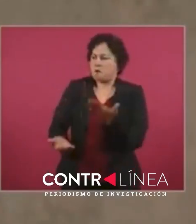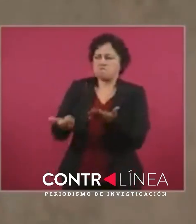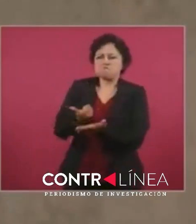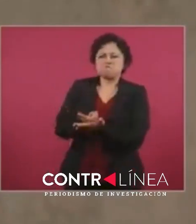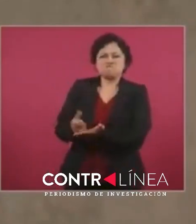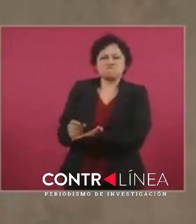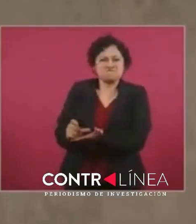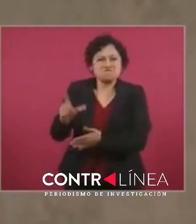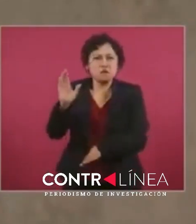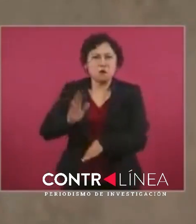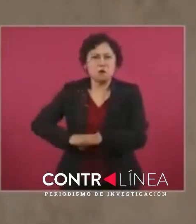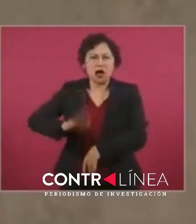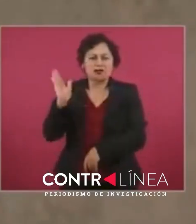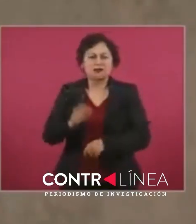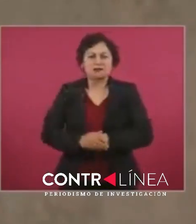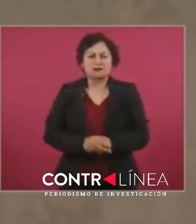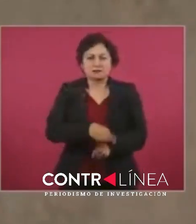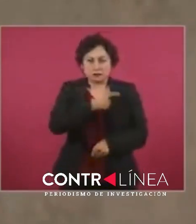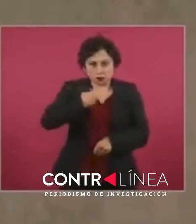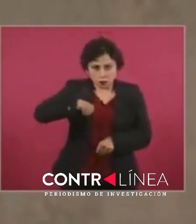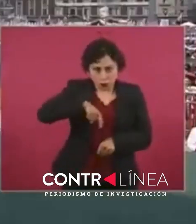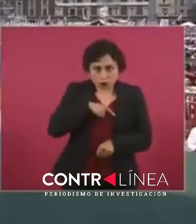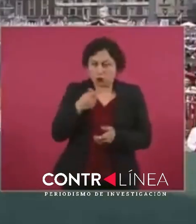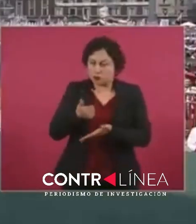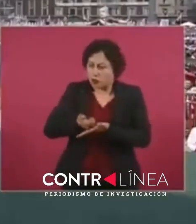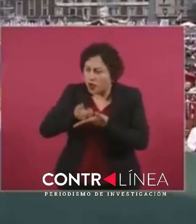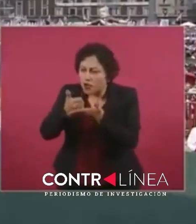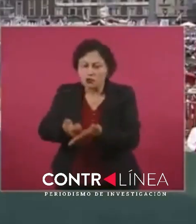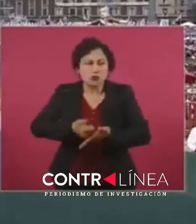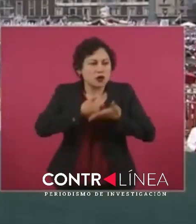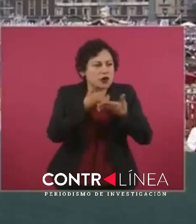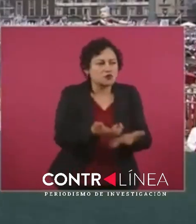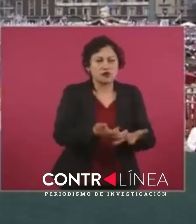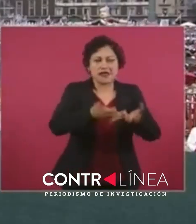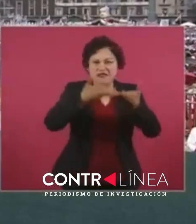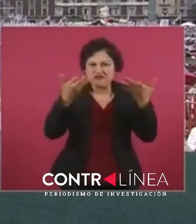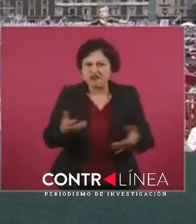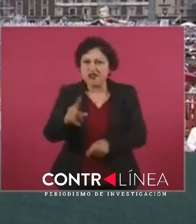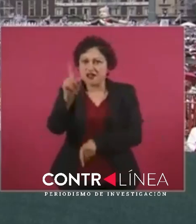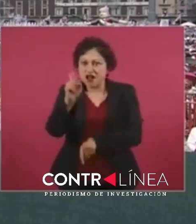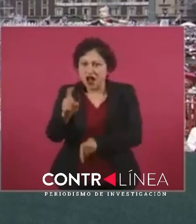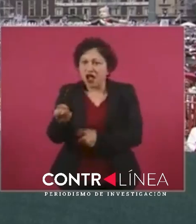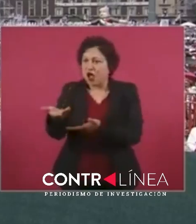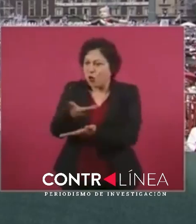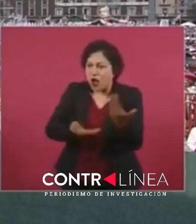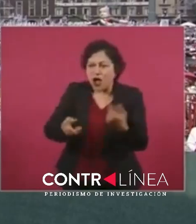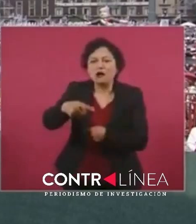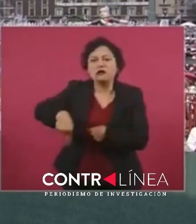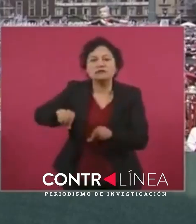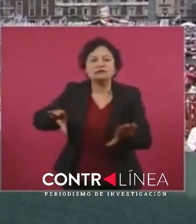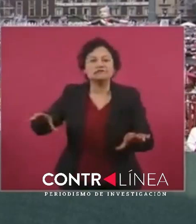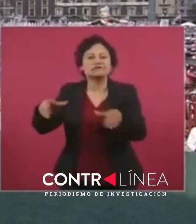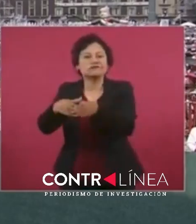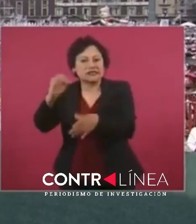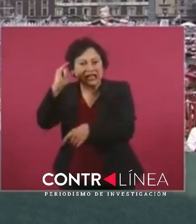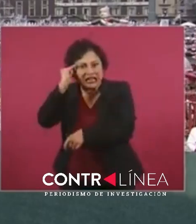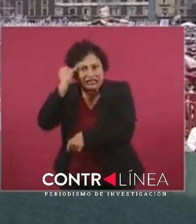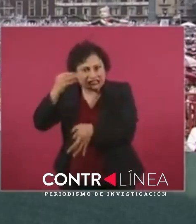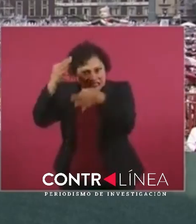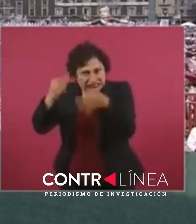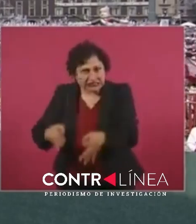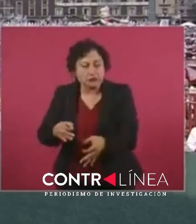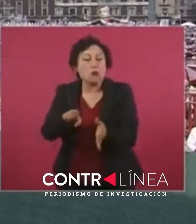Hemos restituido tierras y aguas a los pueblos originarios como lo hicimos con los